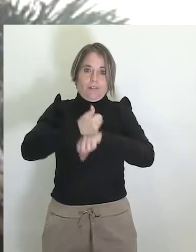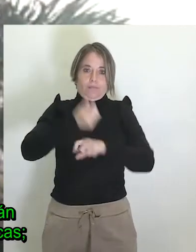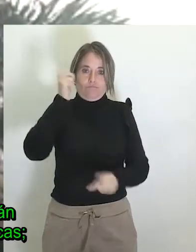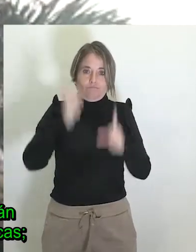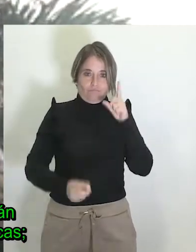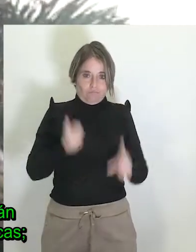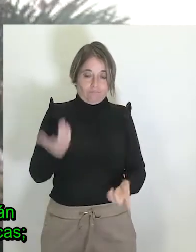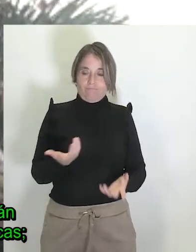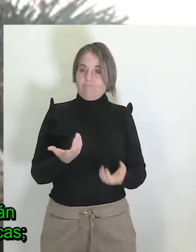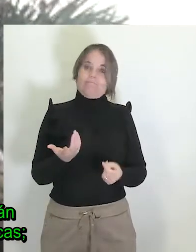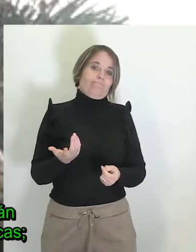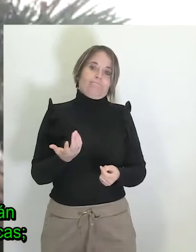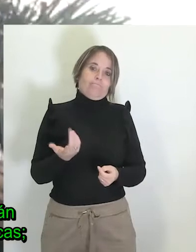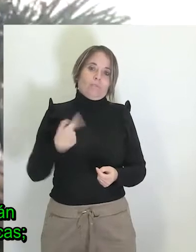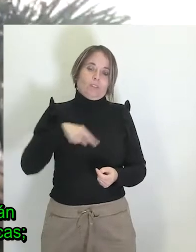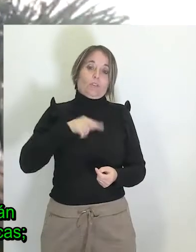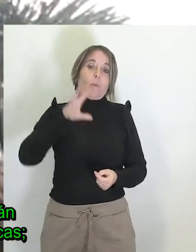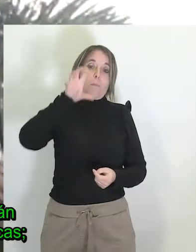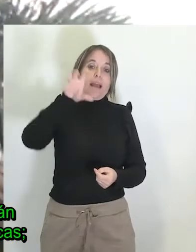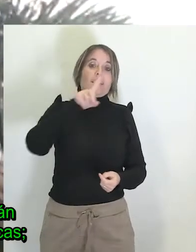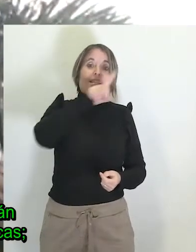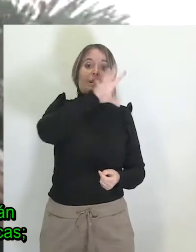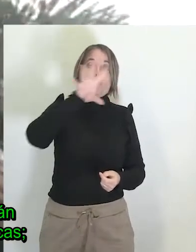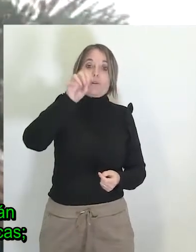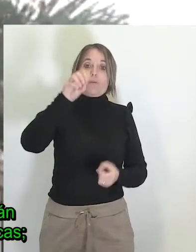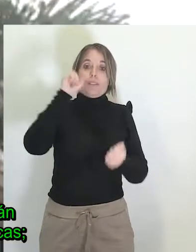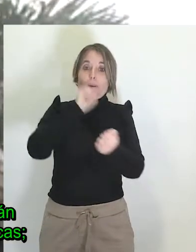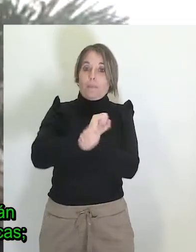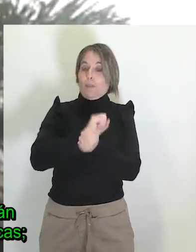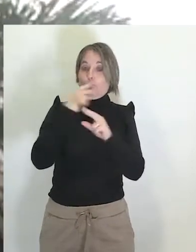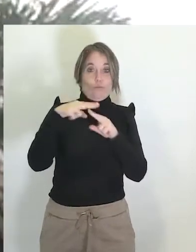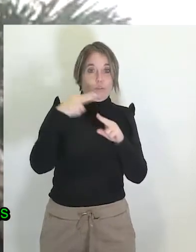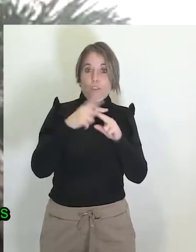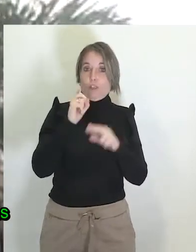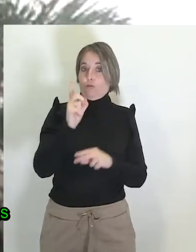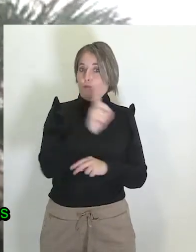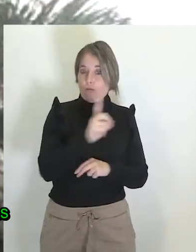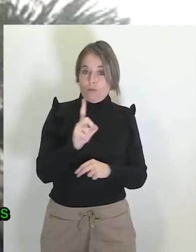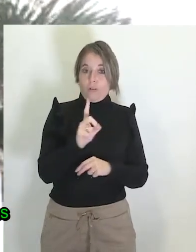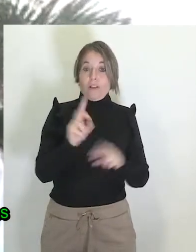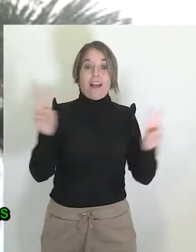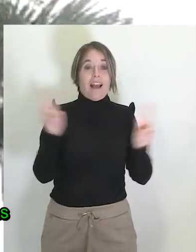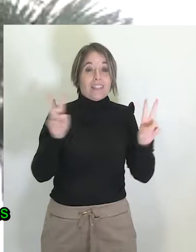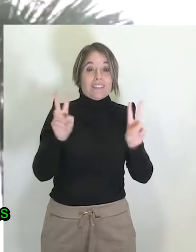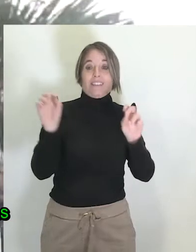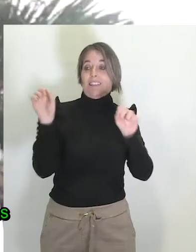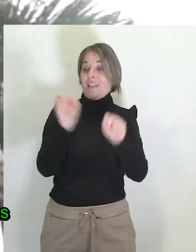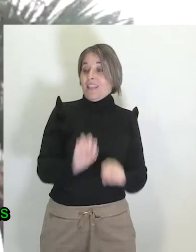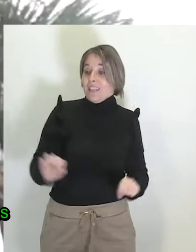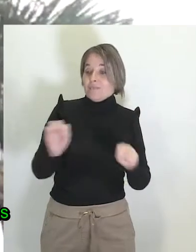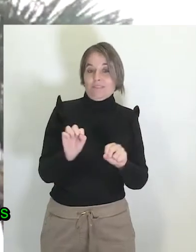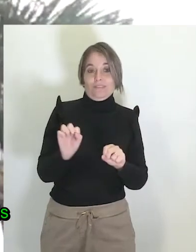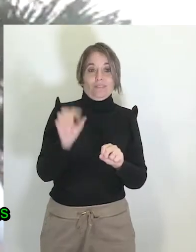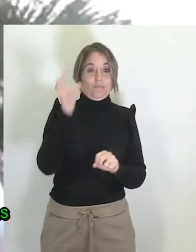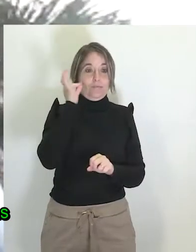En el país no solamente están los 150 presos y presas políticas, las activistas y las defensoras